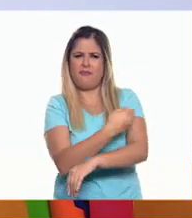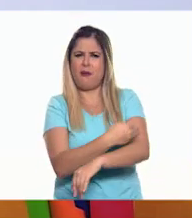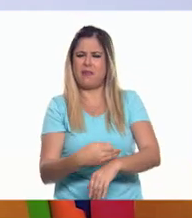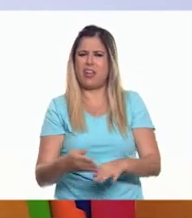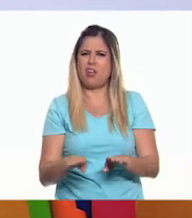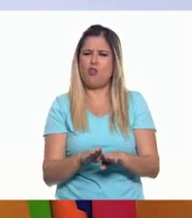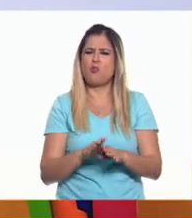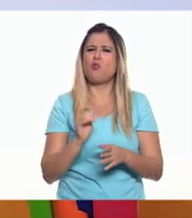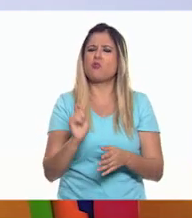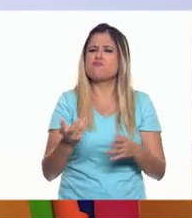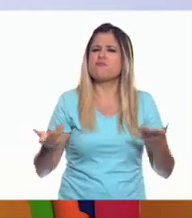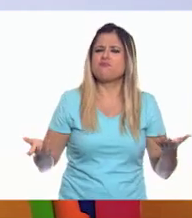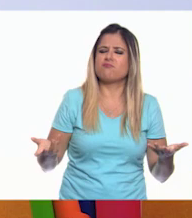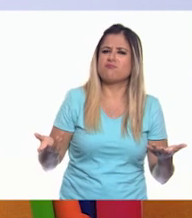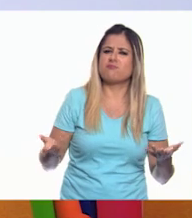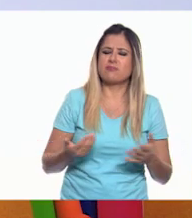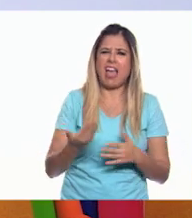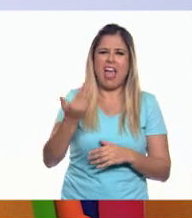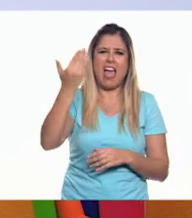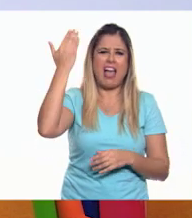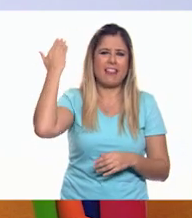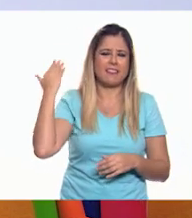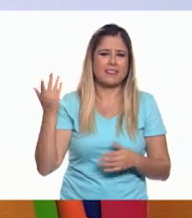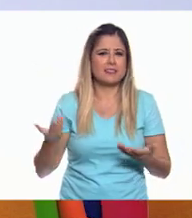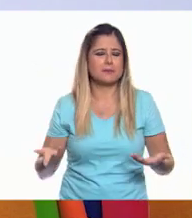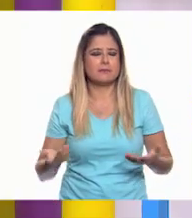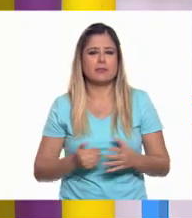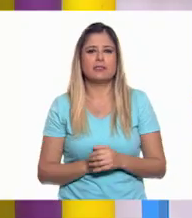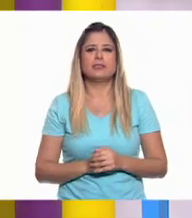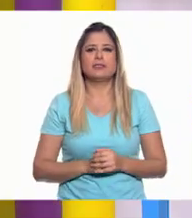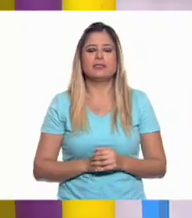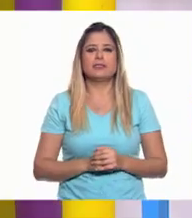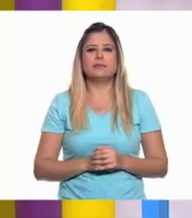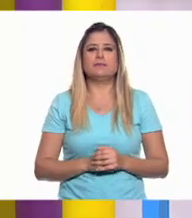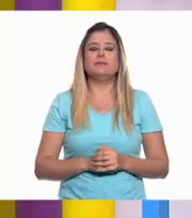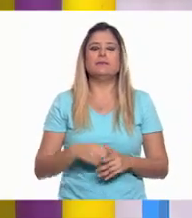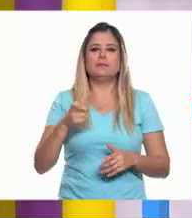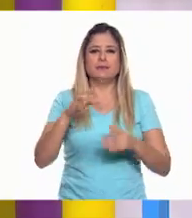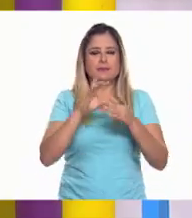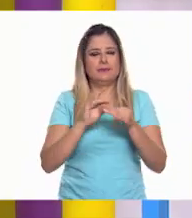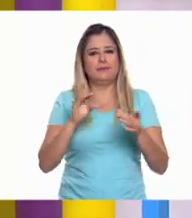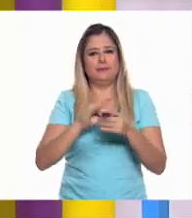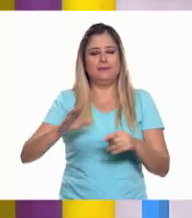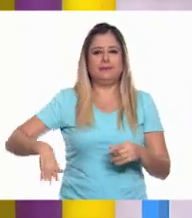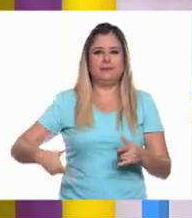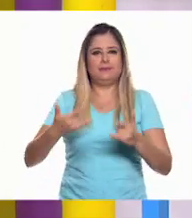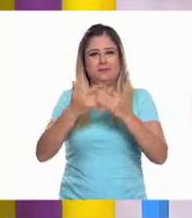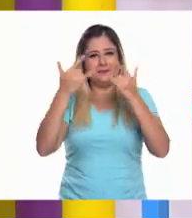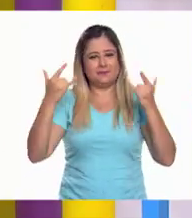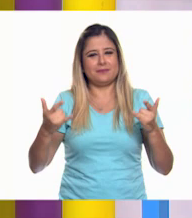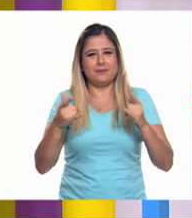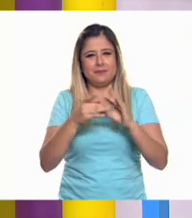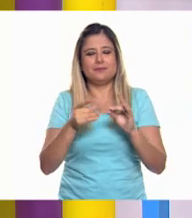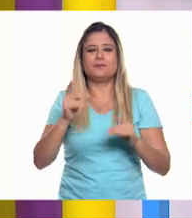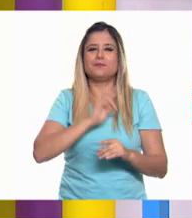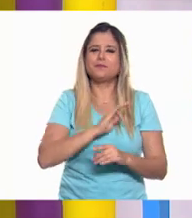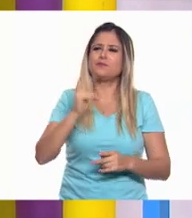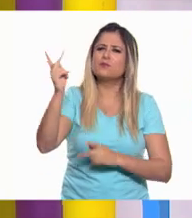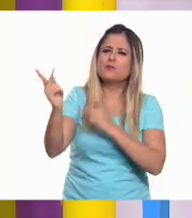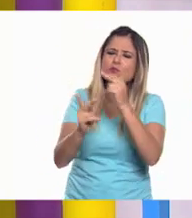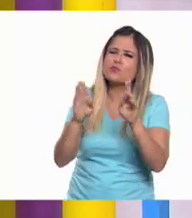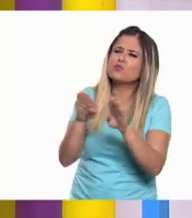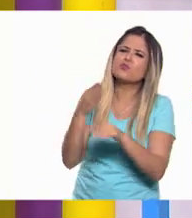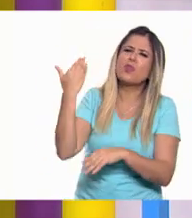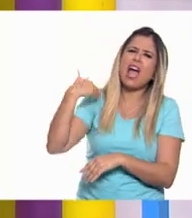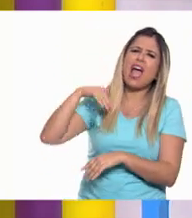mi familia? ¿Cómo era mi familia? Antes. Eso ya lo platicamos al inicio de la clase y dijimos que podemos preguntar cómo era